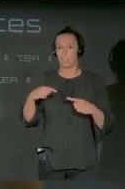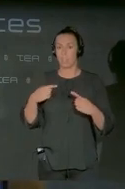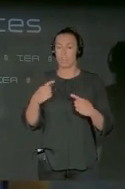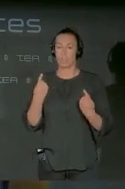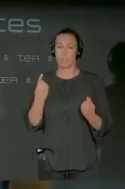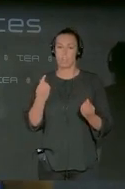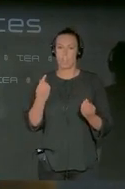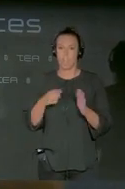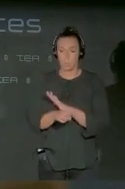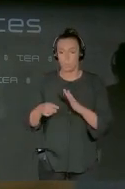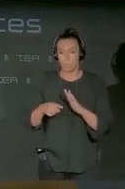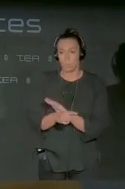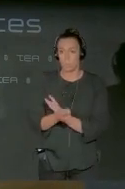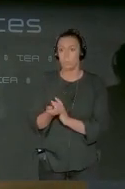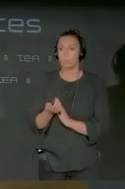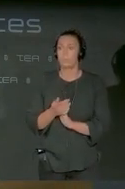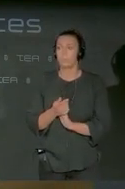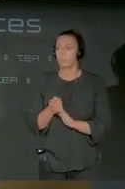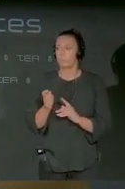Federation. Bienvenido.